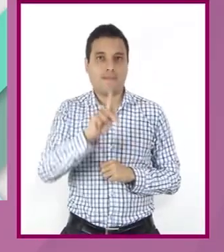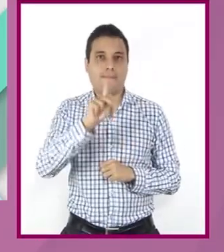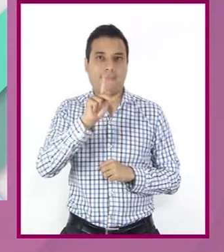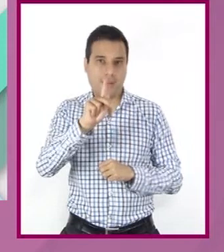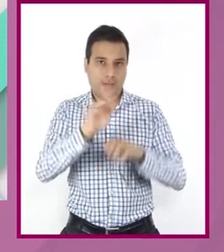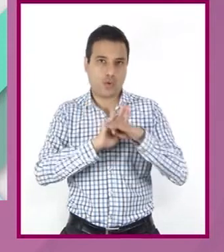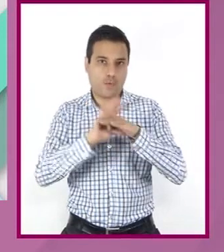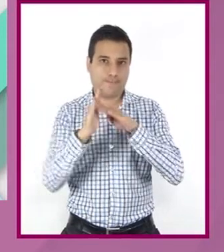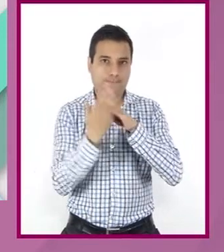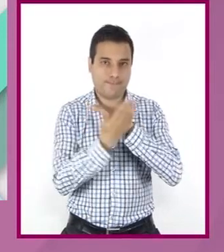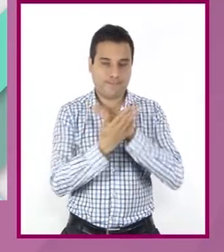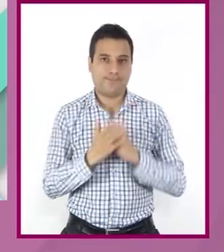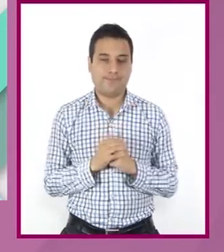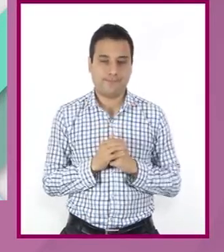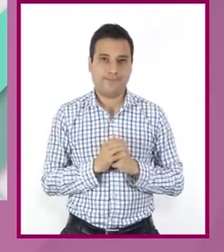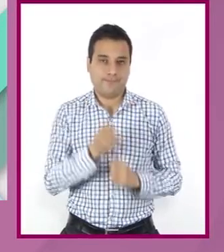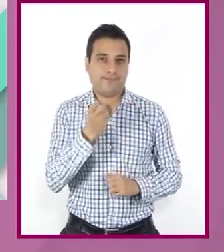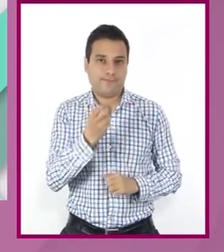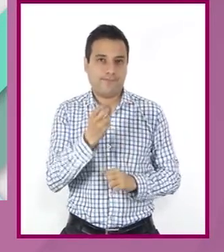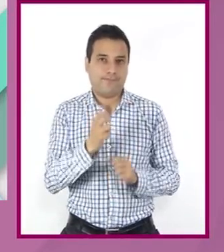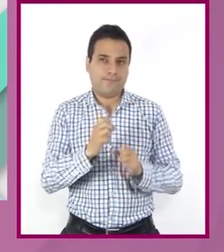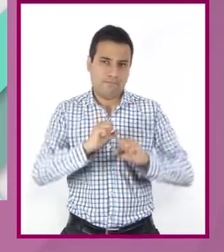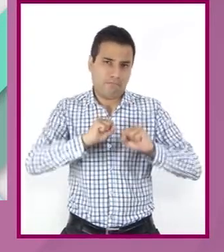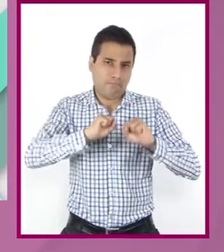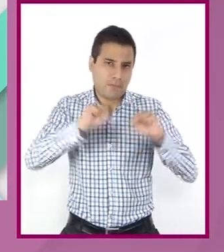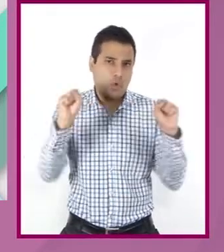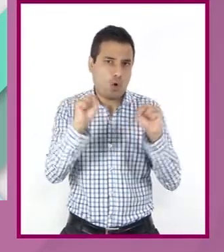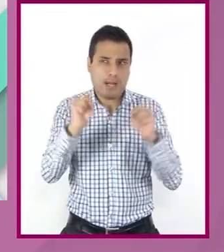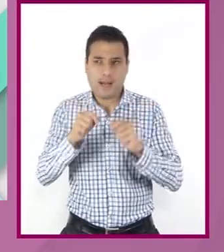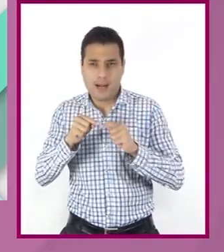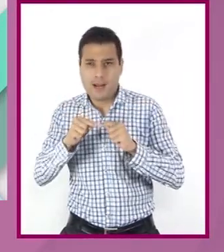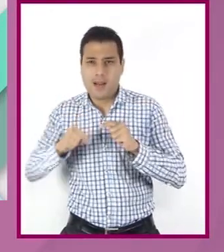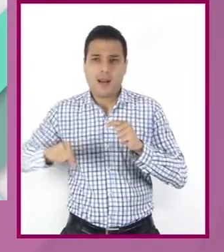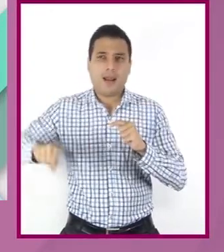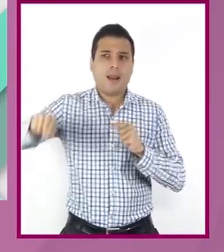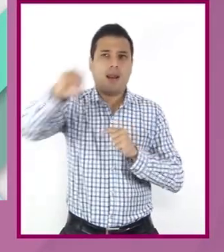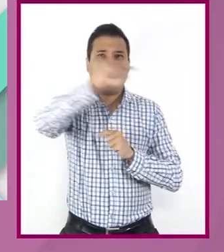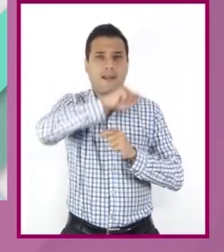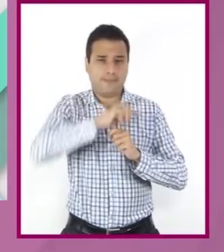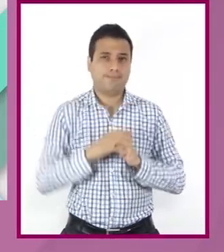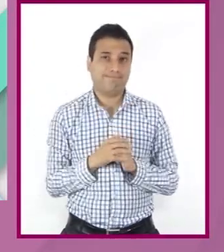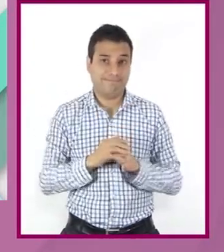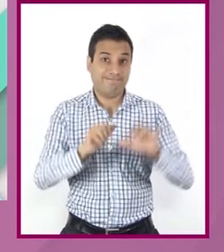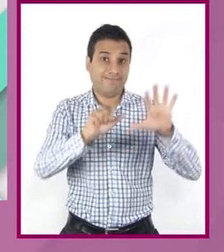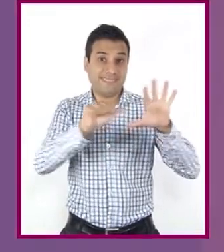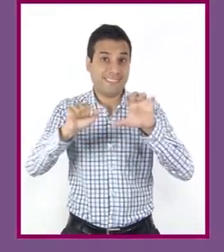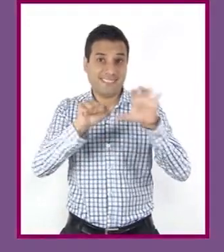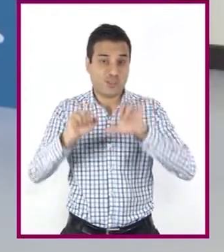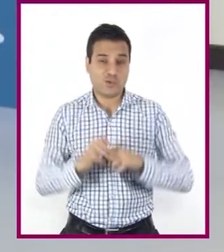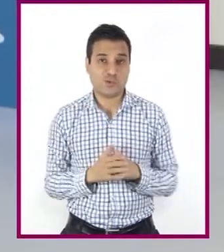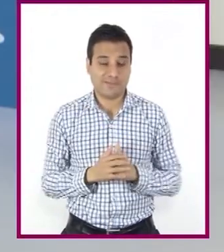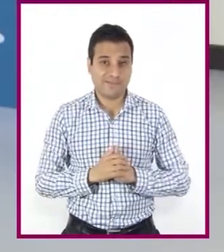y representa la distancia aproximada que corre el profesor Carlos en una vuelta completa al deportivo.